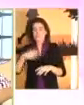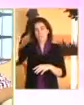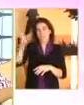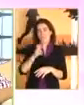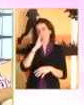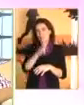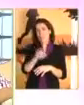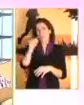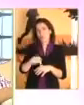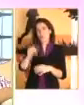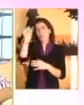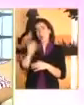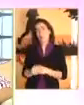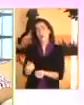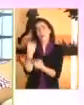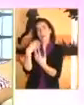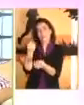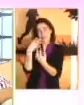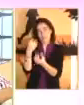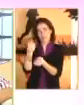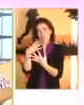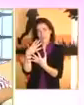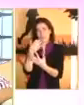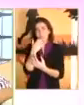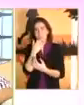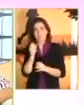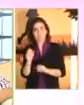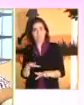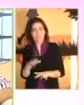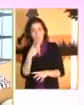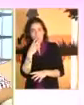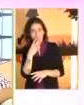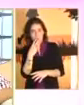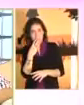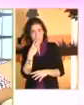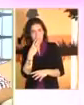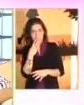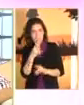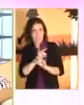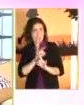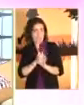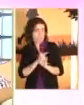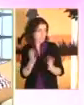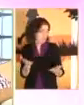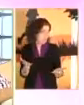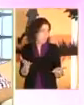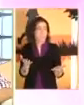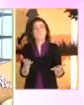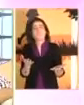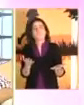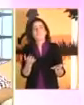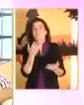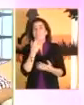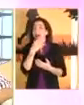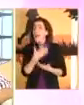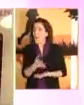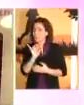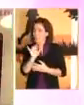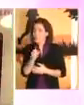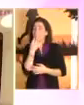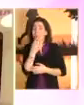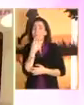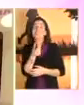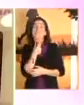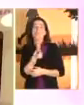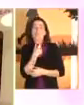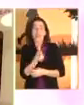y que nos lo cuente. Claro, cuente todo el mundo que se anime a dejar de fumar. Y nosotros les animaremos. Y ahora sí, ¿puedo, no? Sí. ¿Os gustan las plantas? Me encantan. Lo que pasa